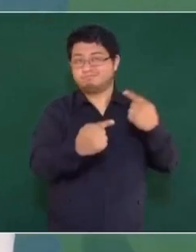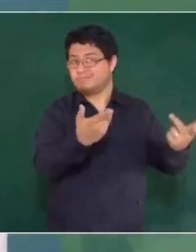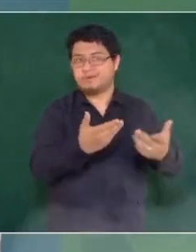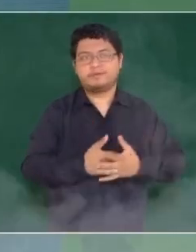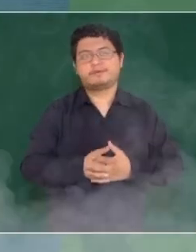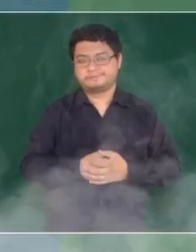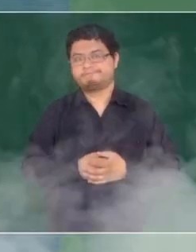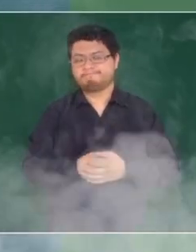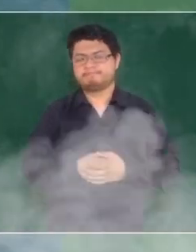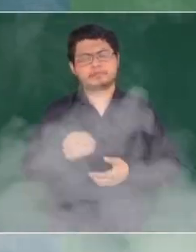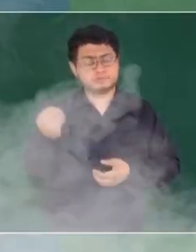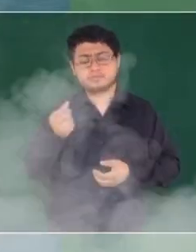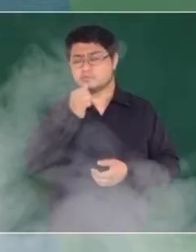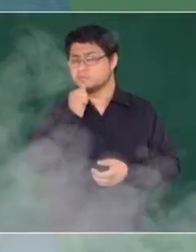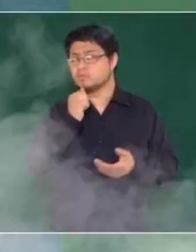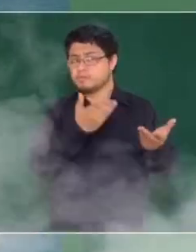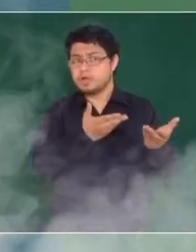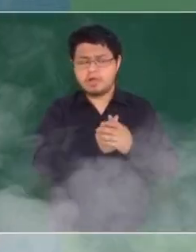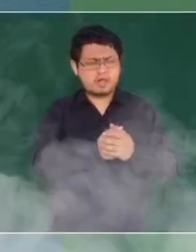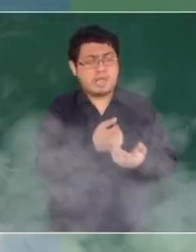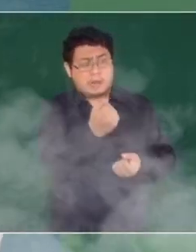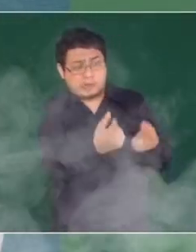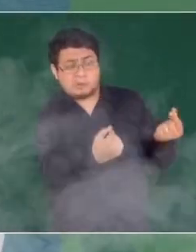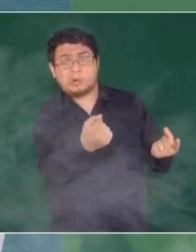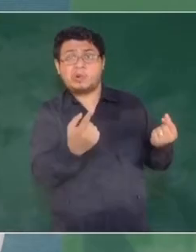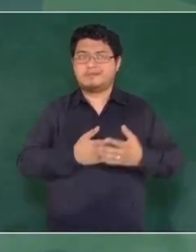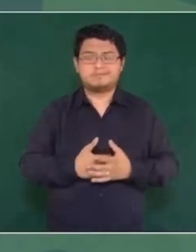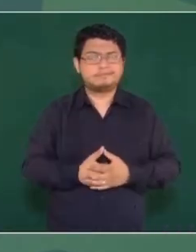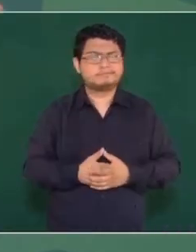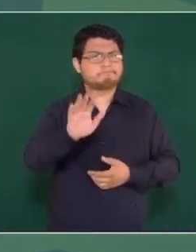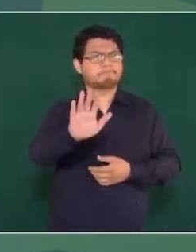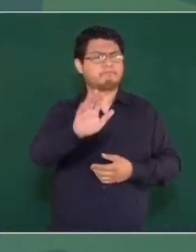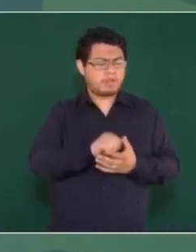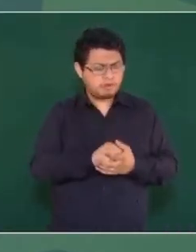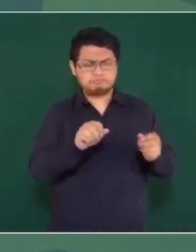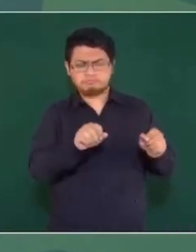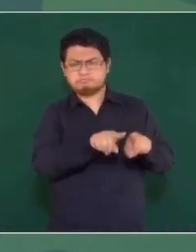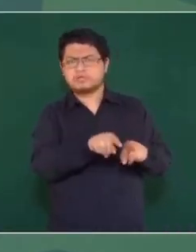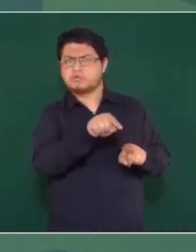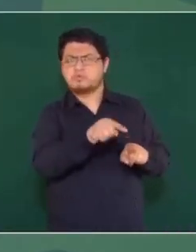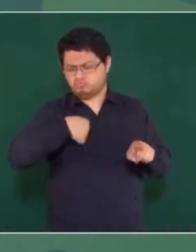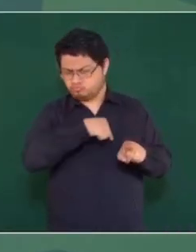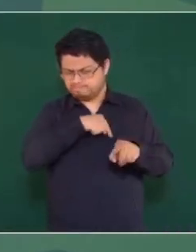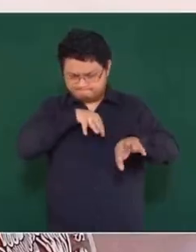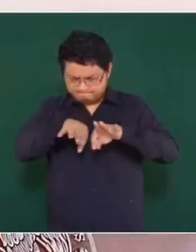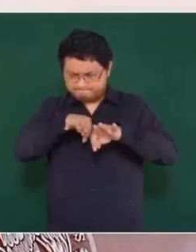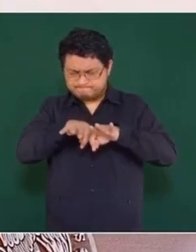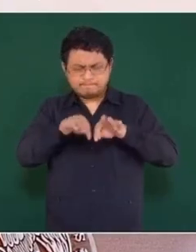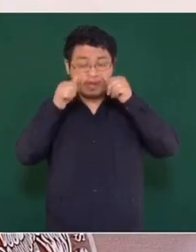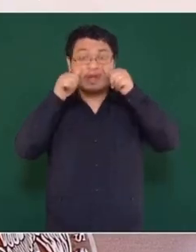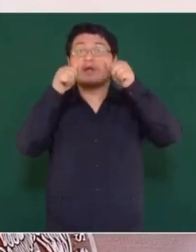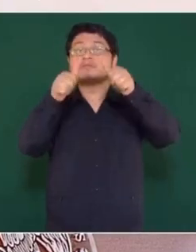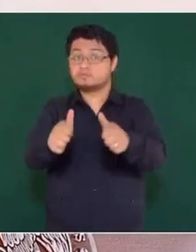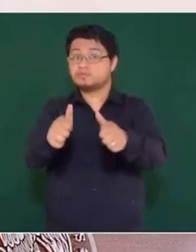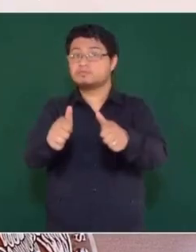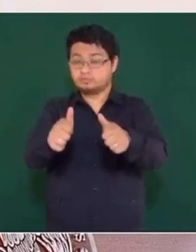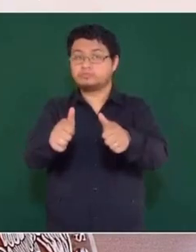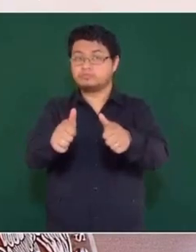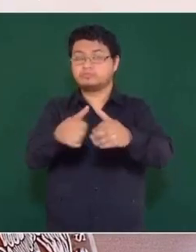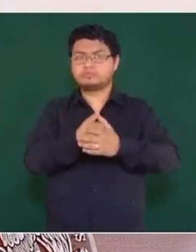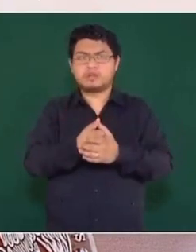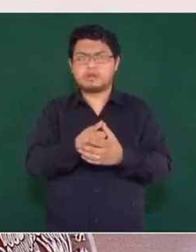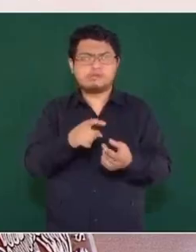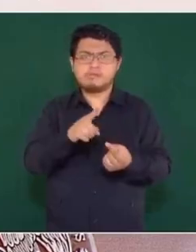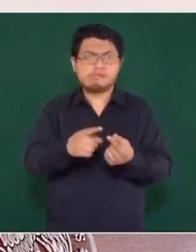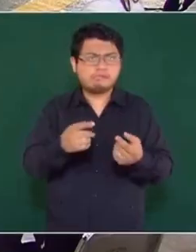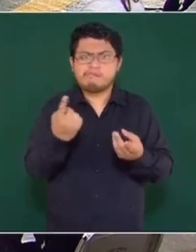todavía son lodos de aquellos polvos, pero al mismo tiempo estamos haciendo labor de atención a